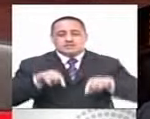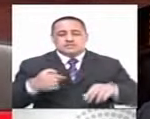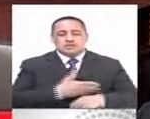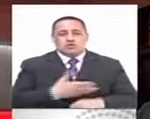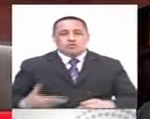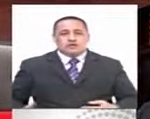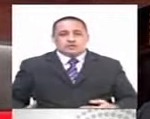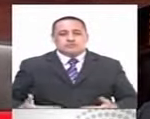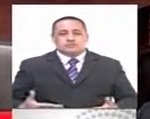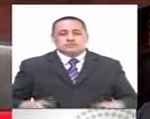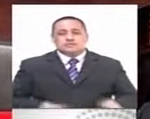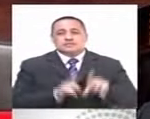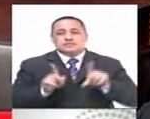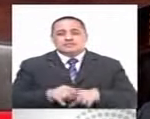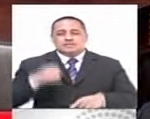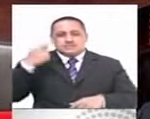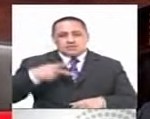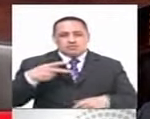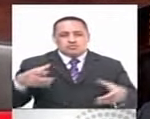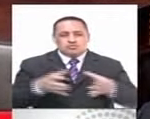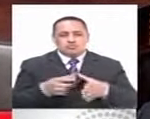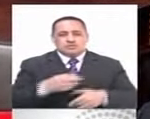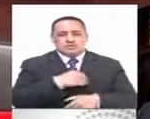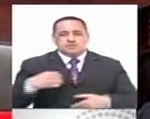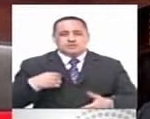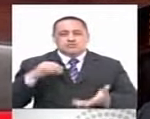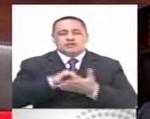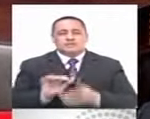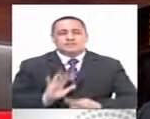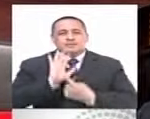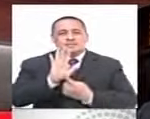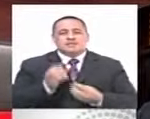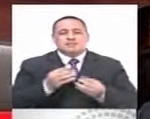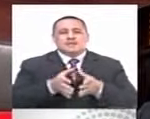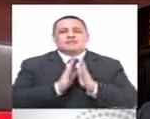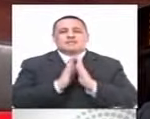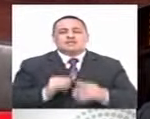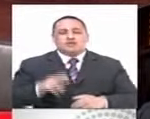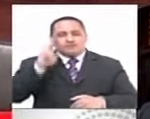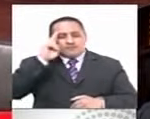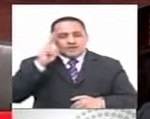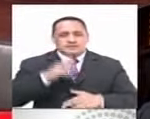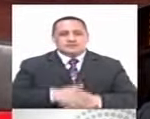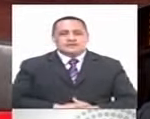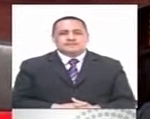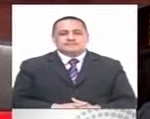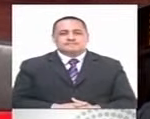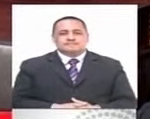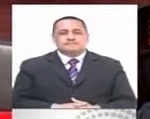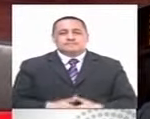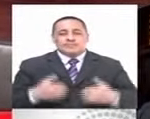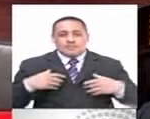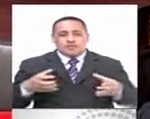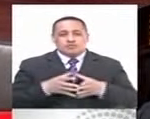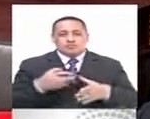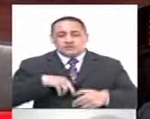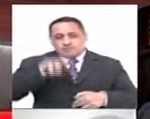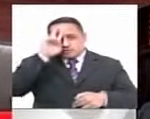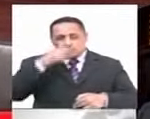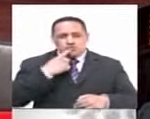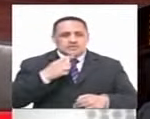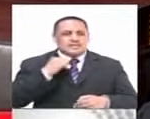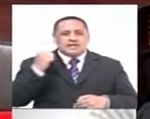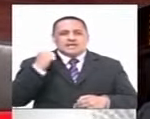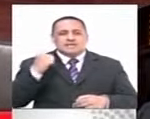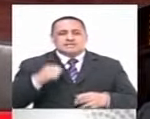gobierno y es el segundo gabinete que se presenta para pedir la confianza. Somos Perú, no es de derecha ni de